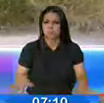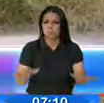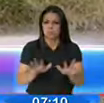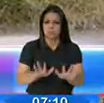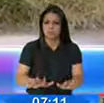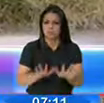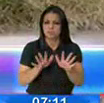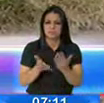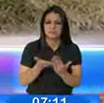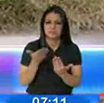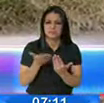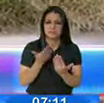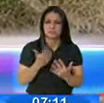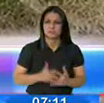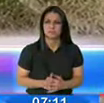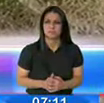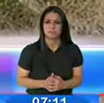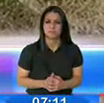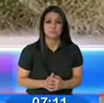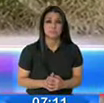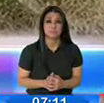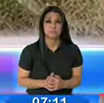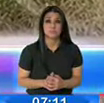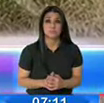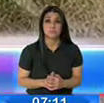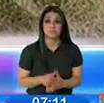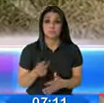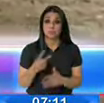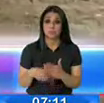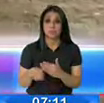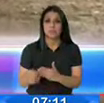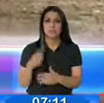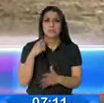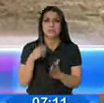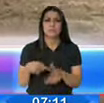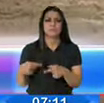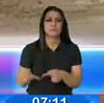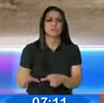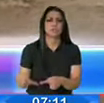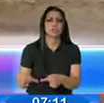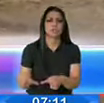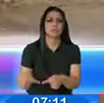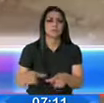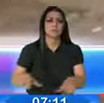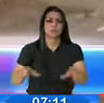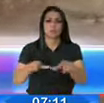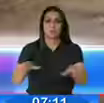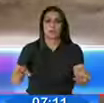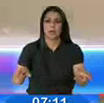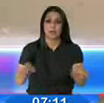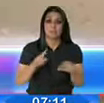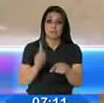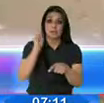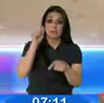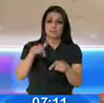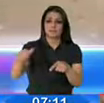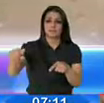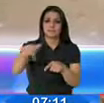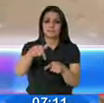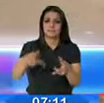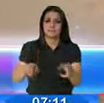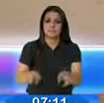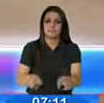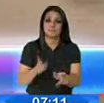ley. Bueno, eso sí, es verdad, todos los días, es el pan de cada día, toda esta parte de aquí, atrás. Por ello,